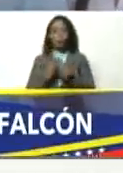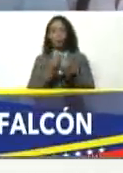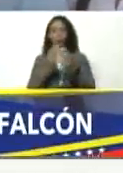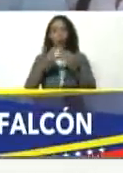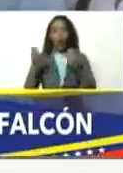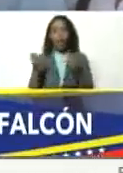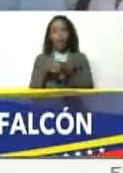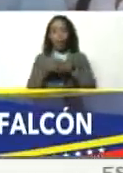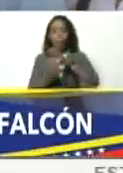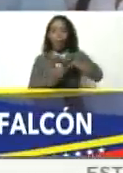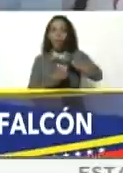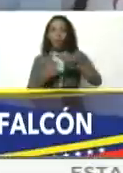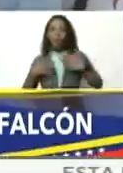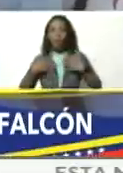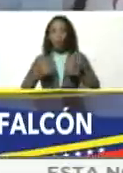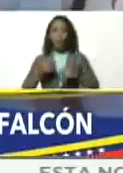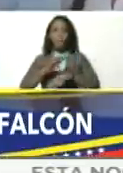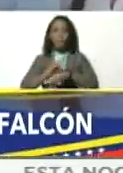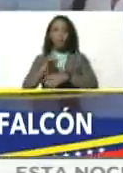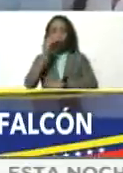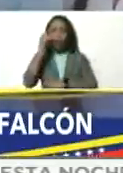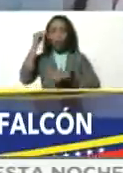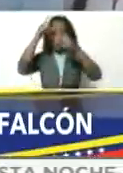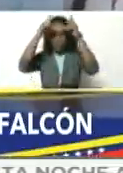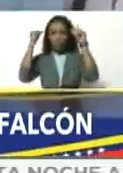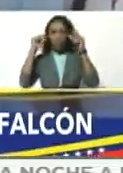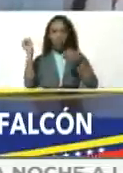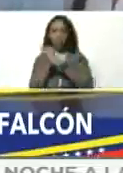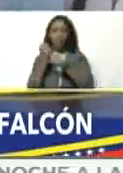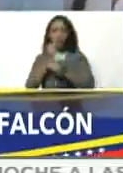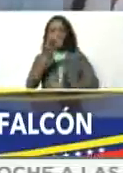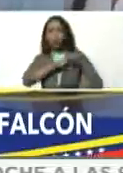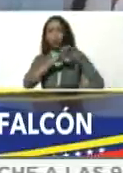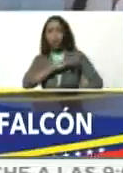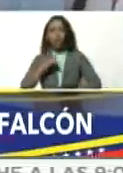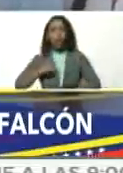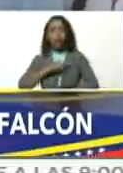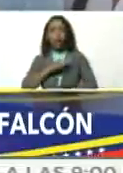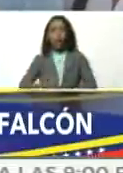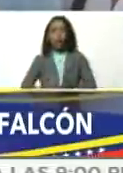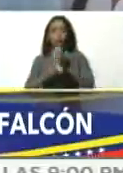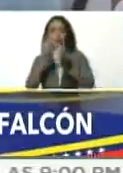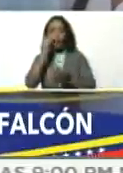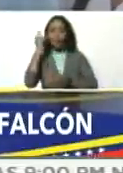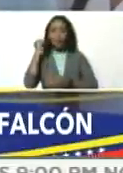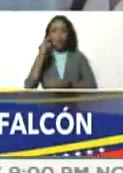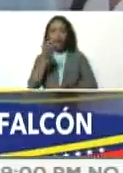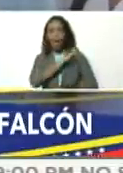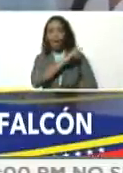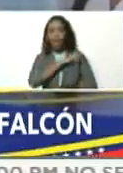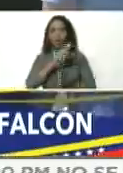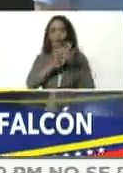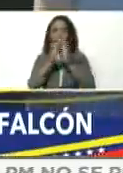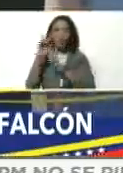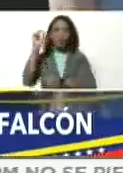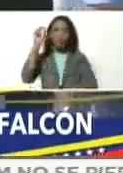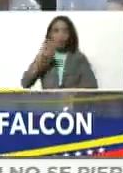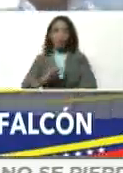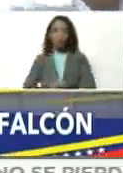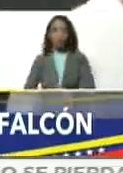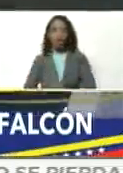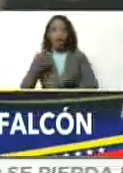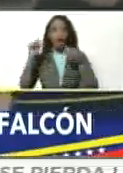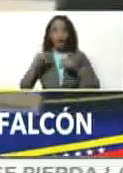equipo básico de salud, médicos, enfermeras, trabajadores sociales, nuestras lideresas, jefas de comunidad también, de